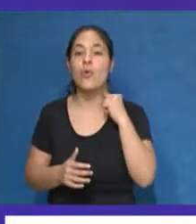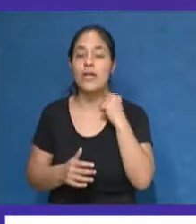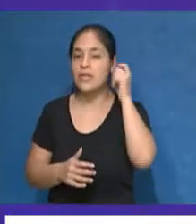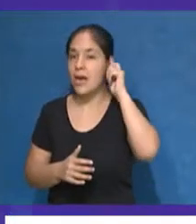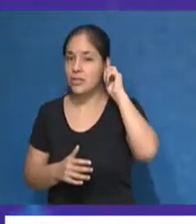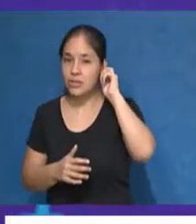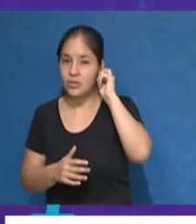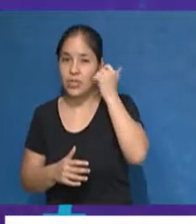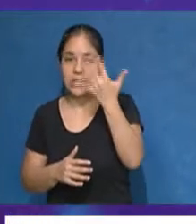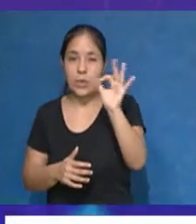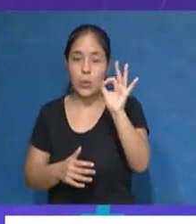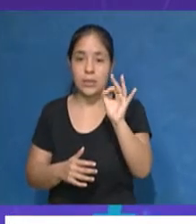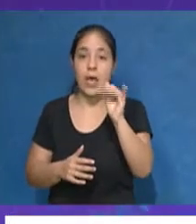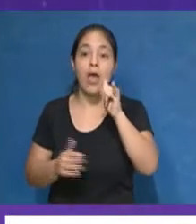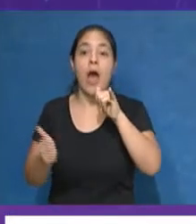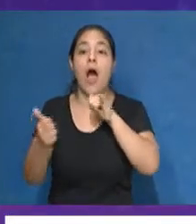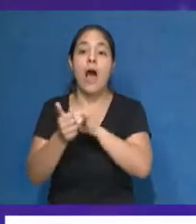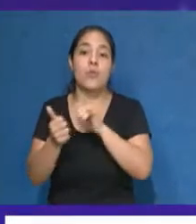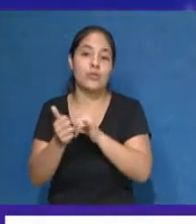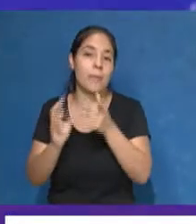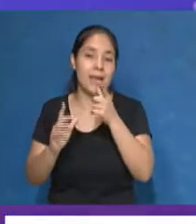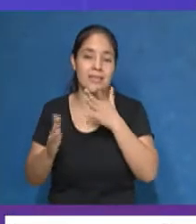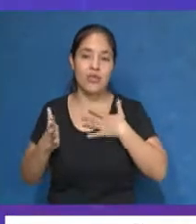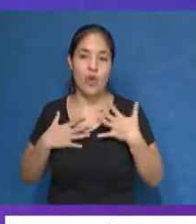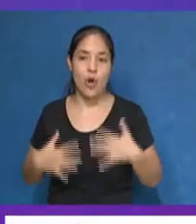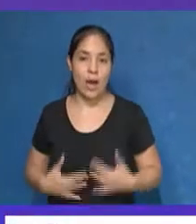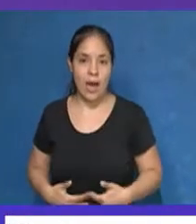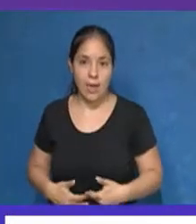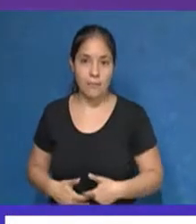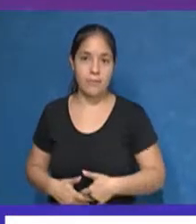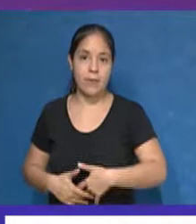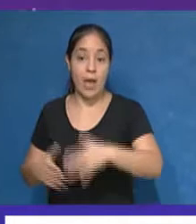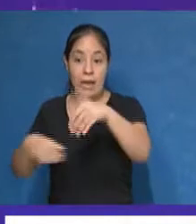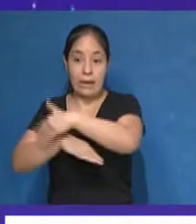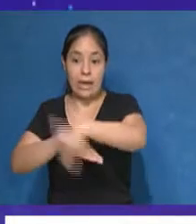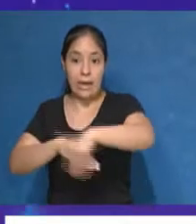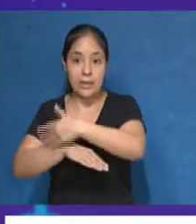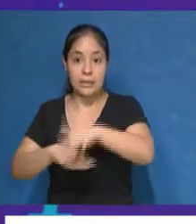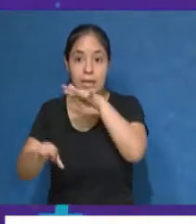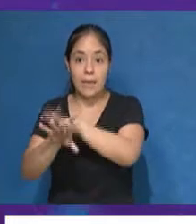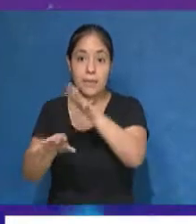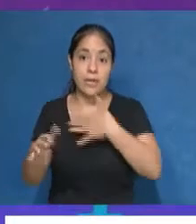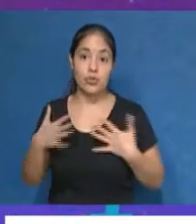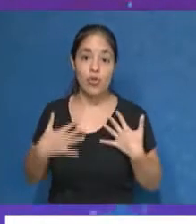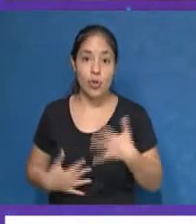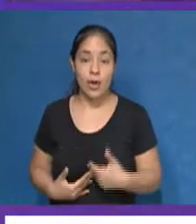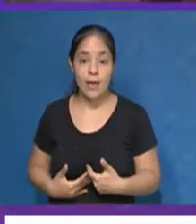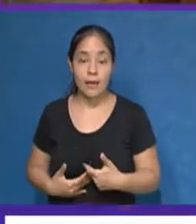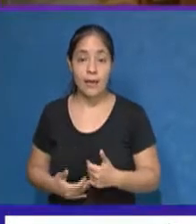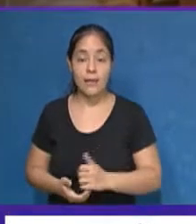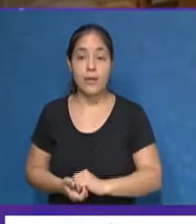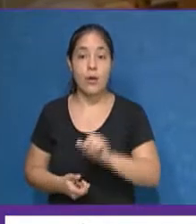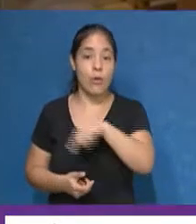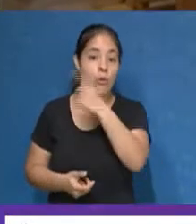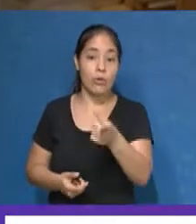escenarios diferentes. Un abuso sexual simple con tocamientos en la vía pública, en Capital, mientras que